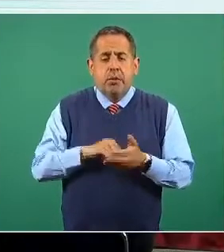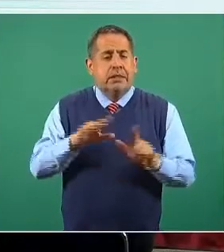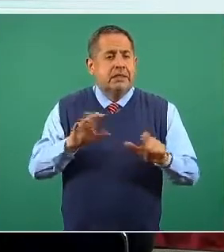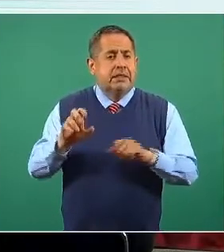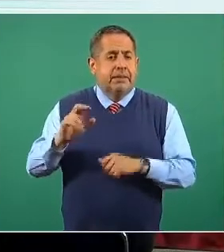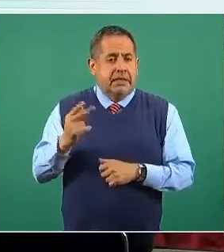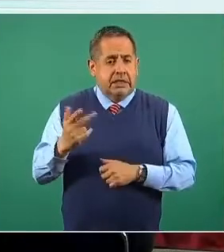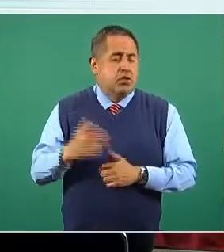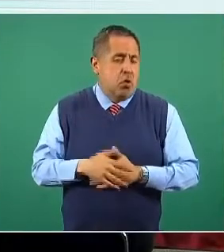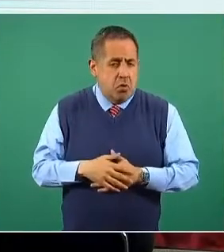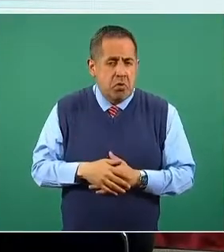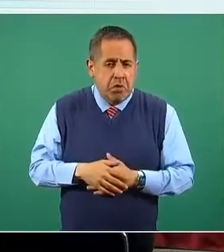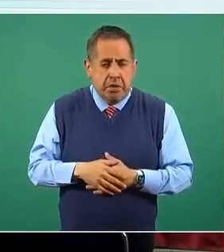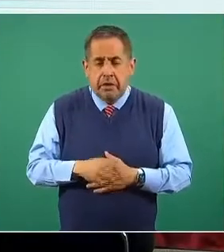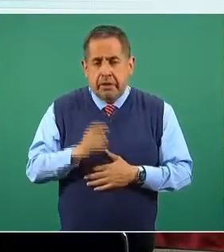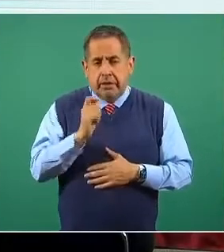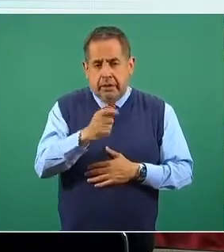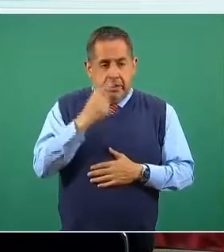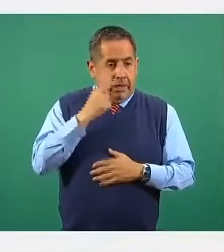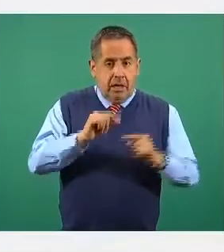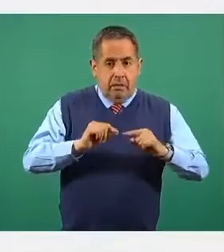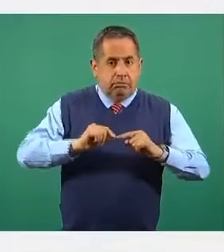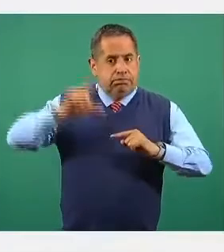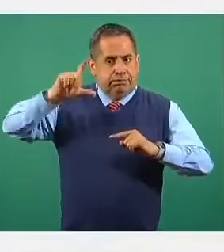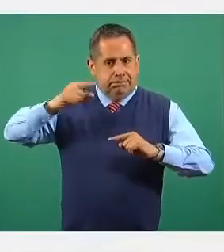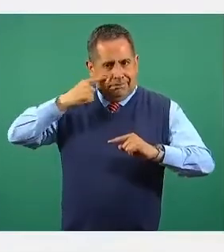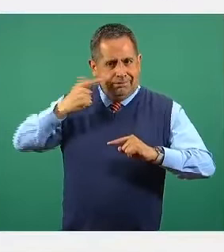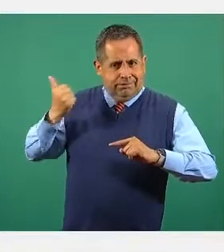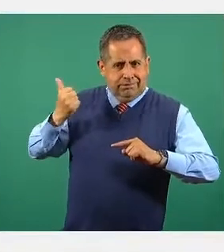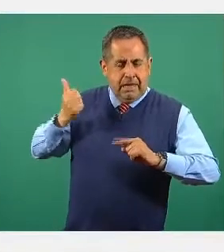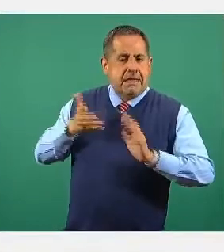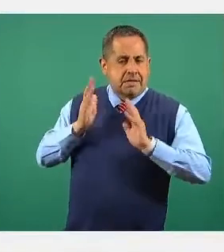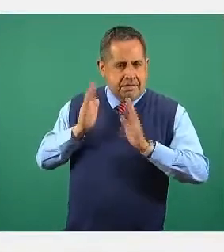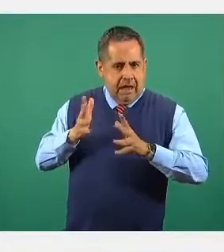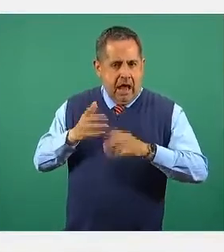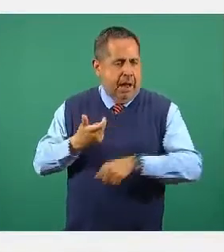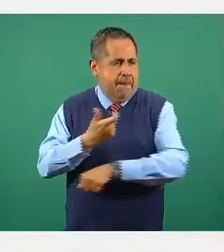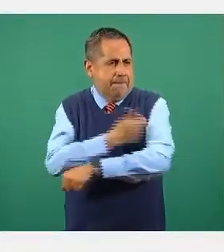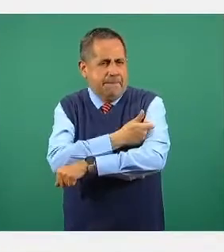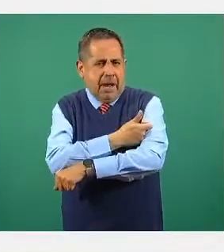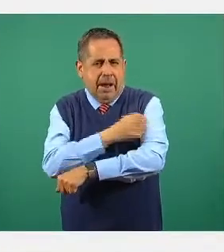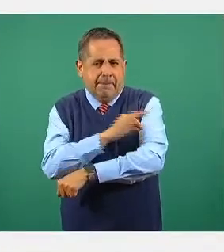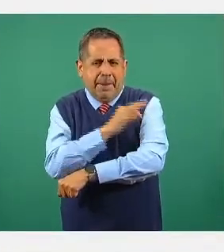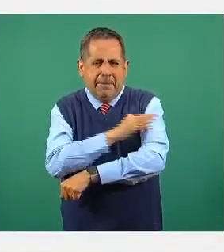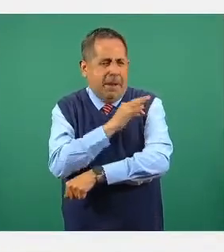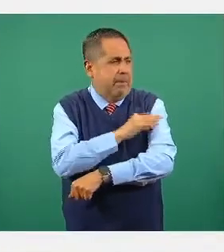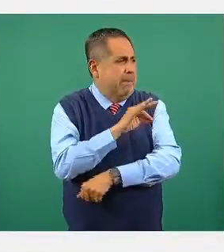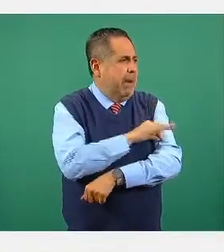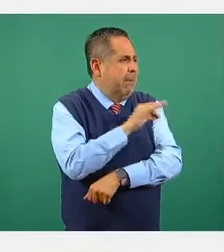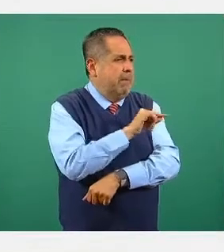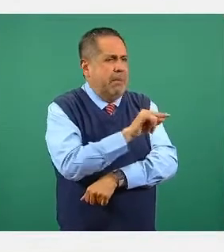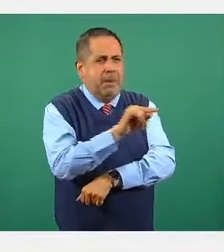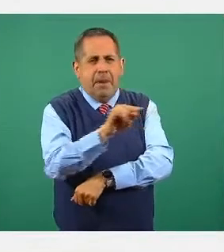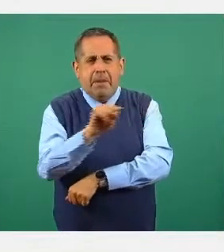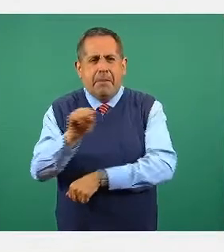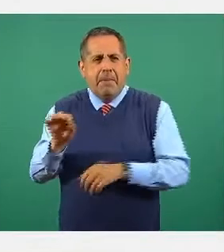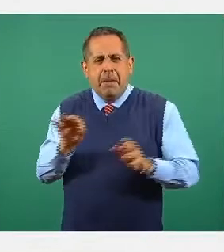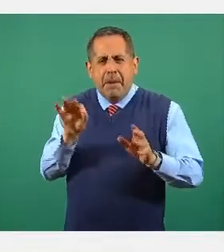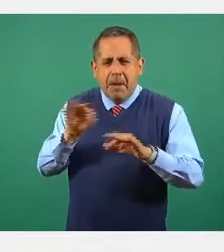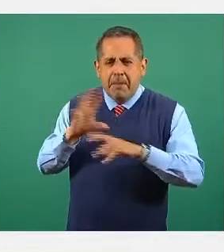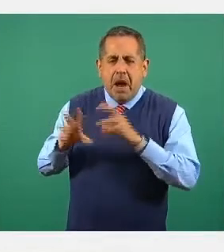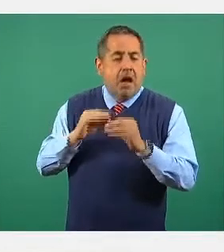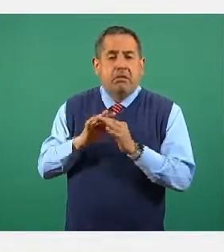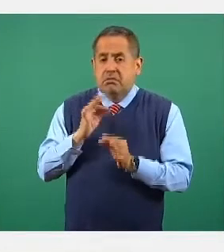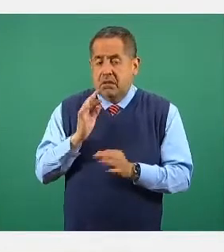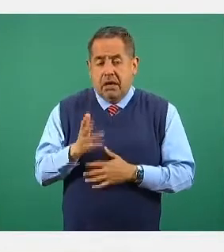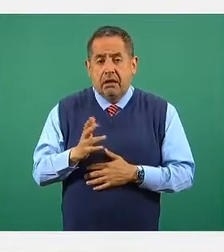594.725. Aquí está precisamente ese incremento que se tuvo a partir del 21 de enero con la distribución y